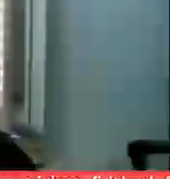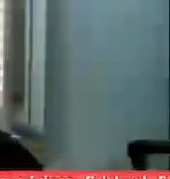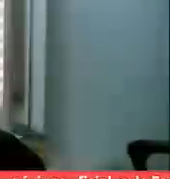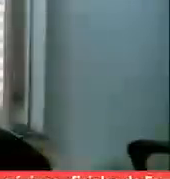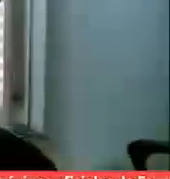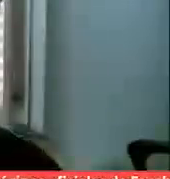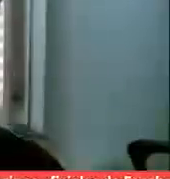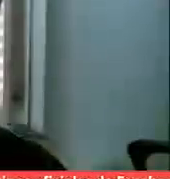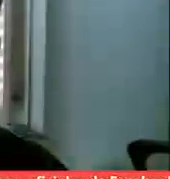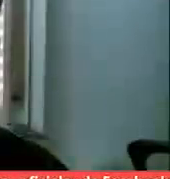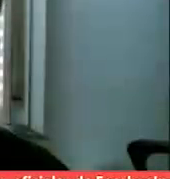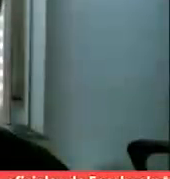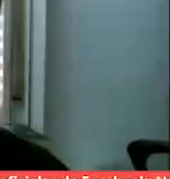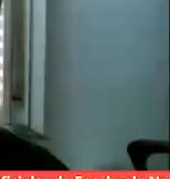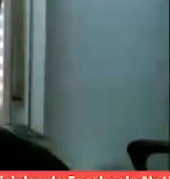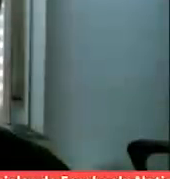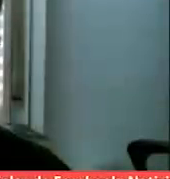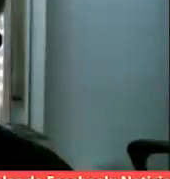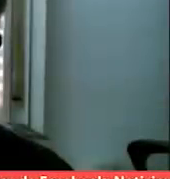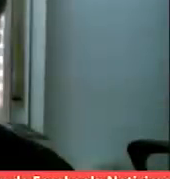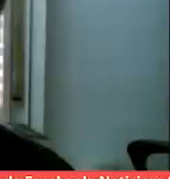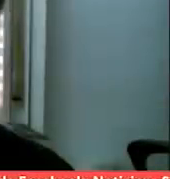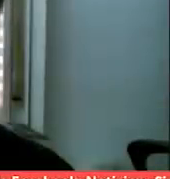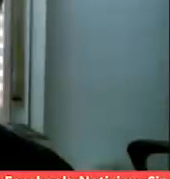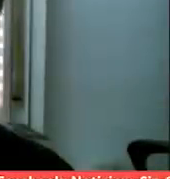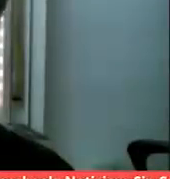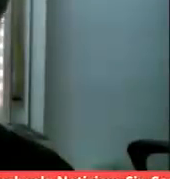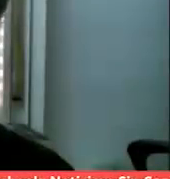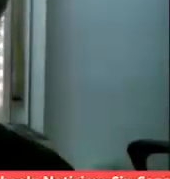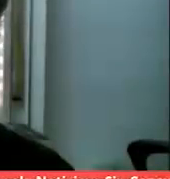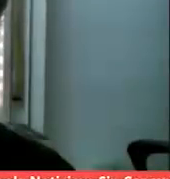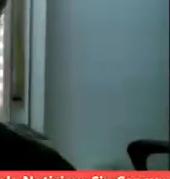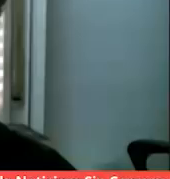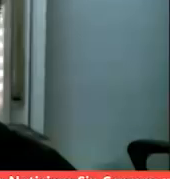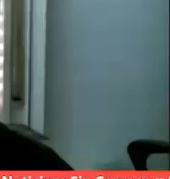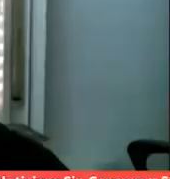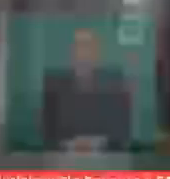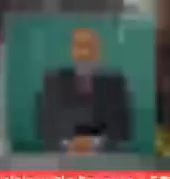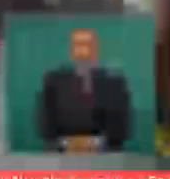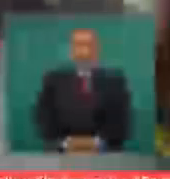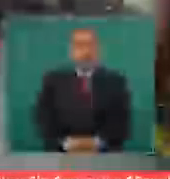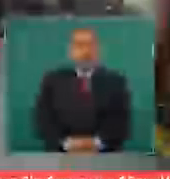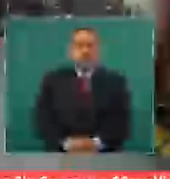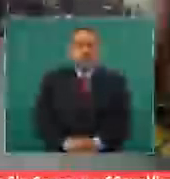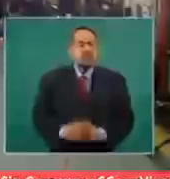me parece, creo recordar que incluso las cuentas oficiales